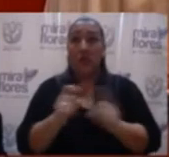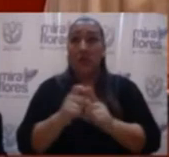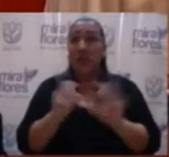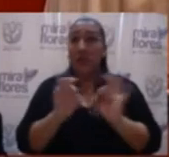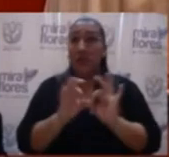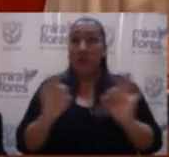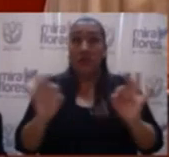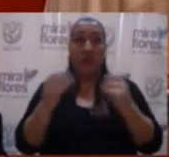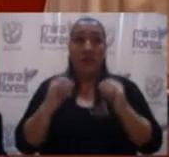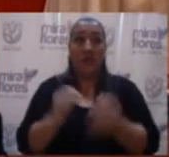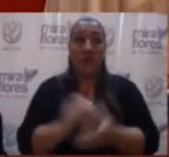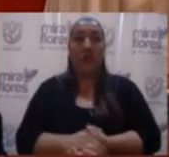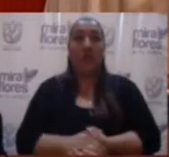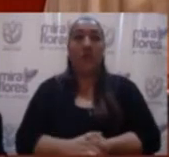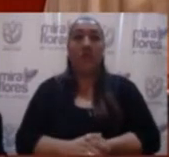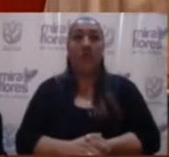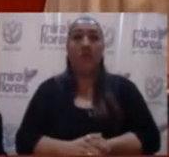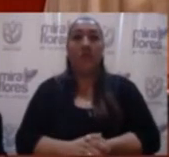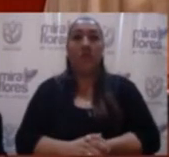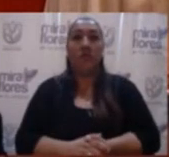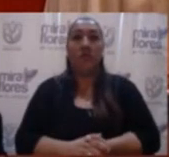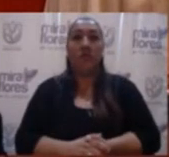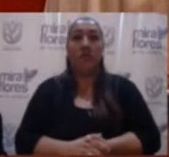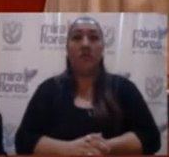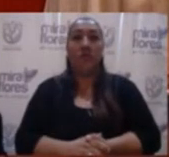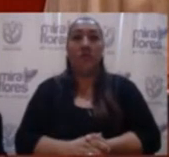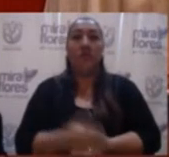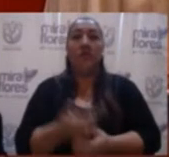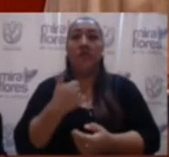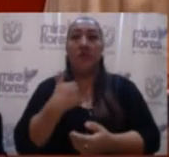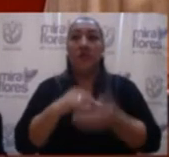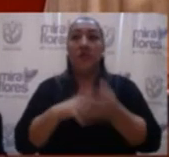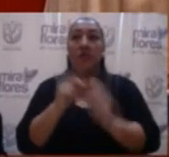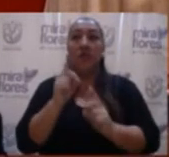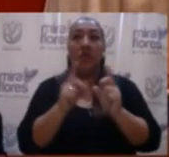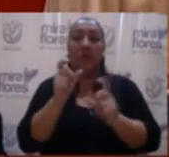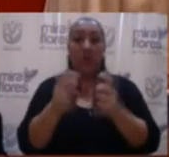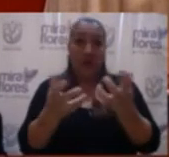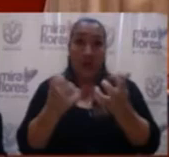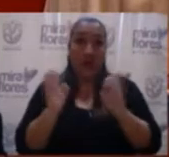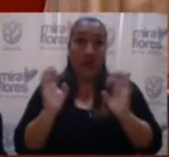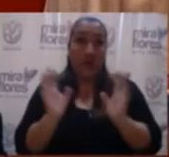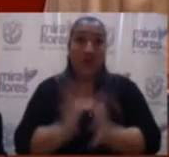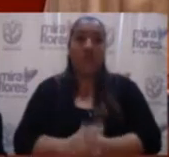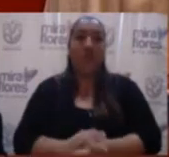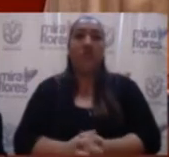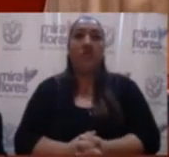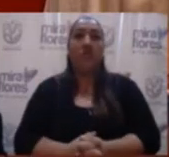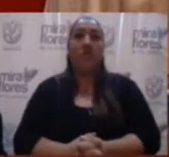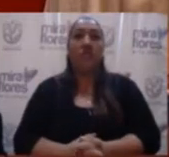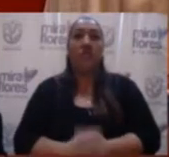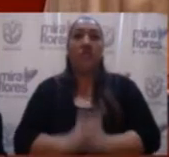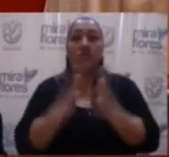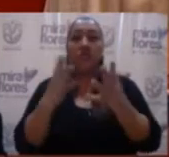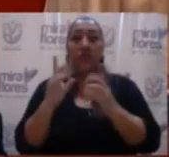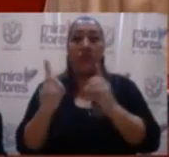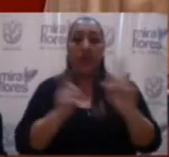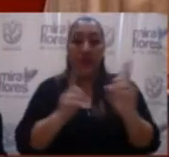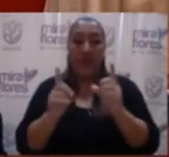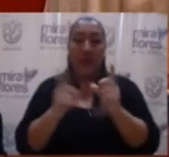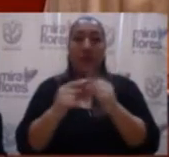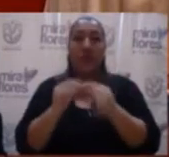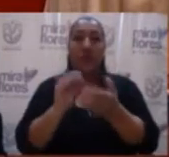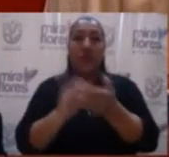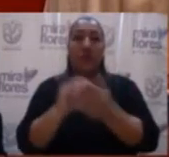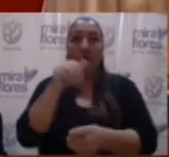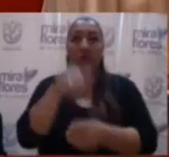o un informe adicional al que ya se tiene, que viene de la comisión respectiva. No habiendo debates, vamos a proceder